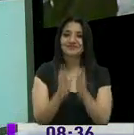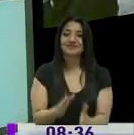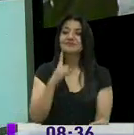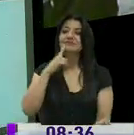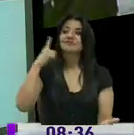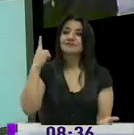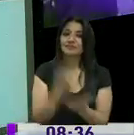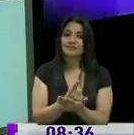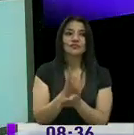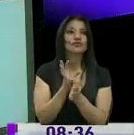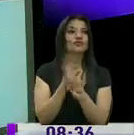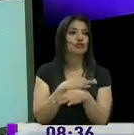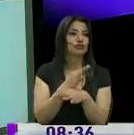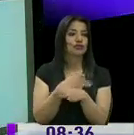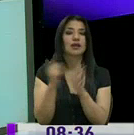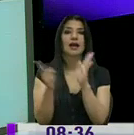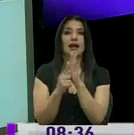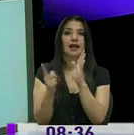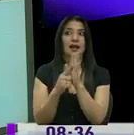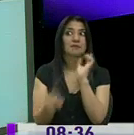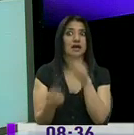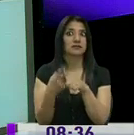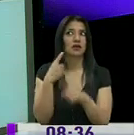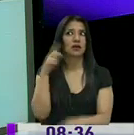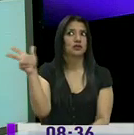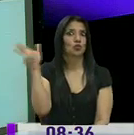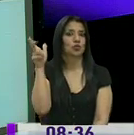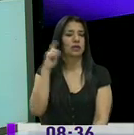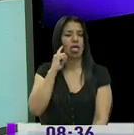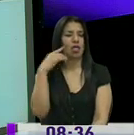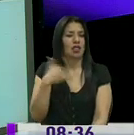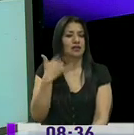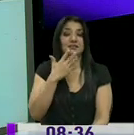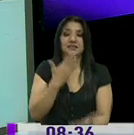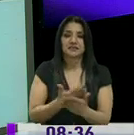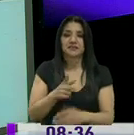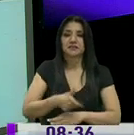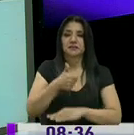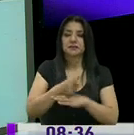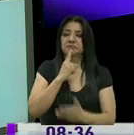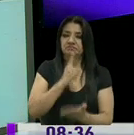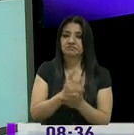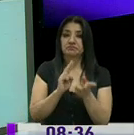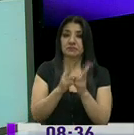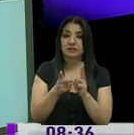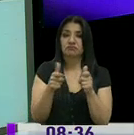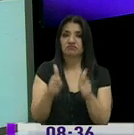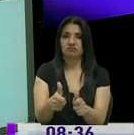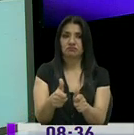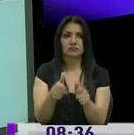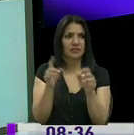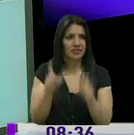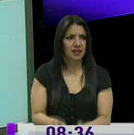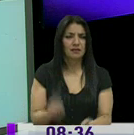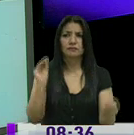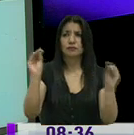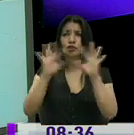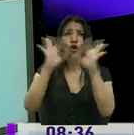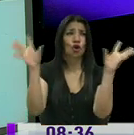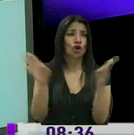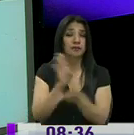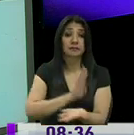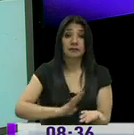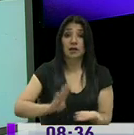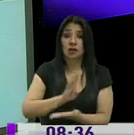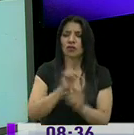duda si funciona el arma esta calle con el sonido de la alarma gracias a las autoridades los vecinos esto es complementario creo en todos los barrios de la ciudad